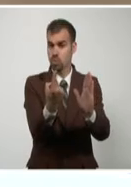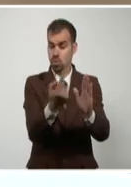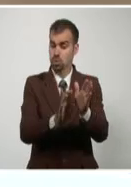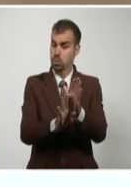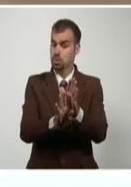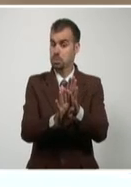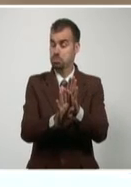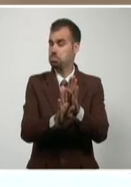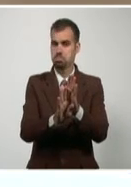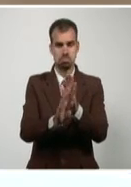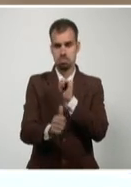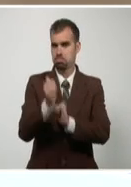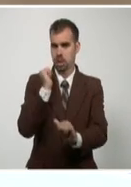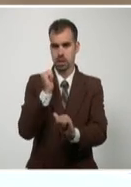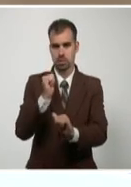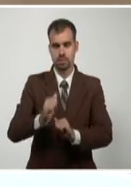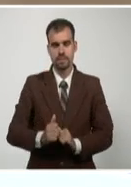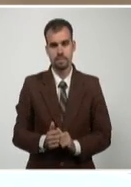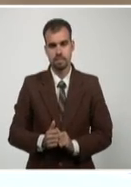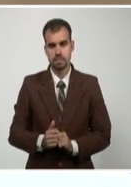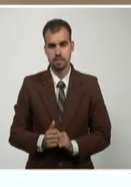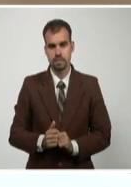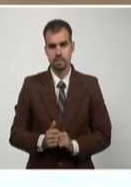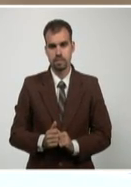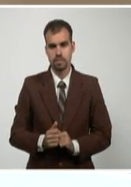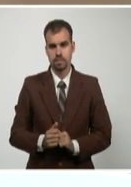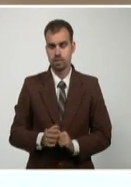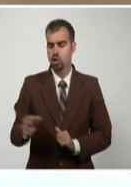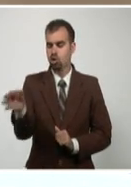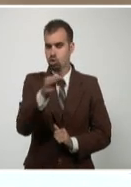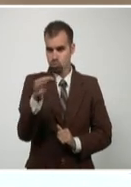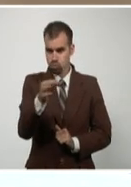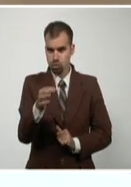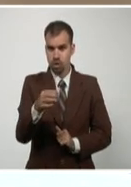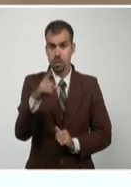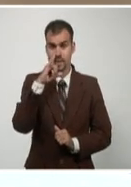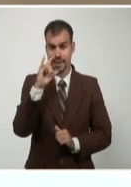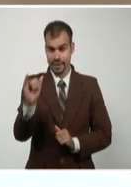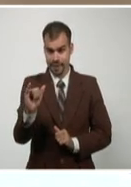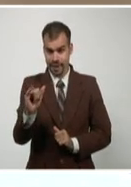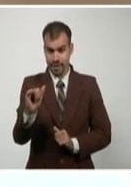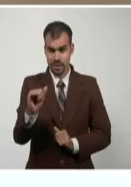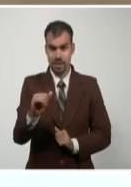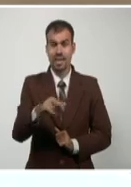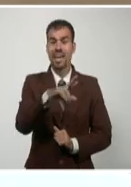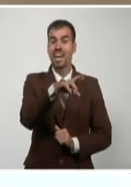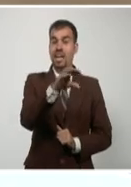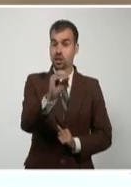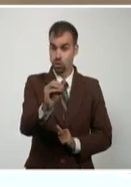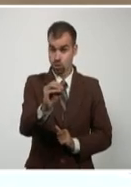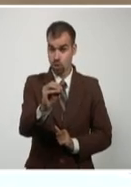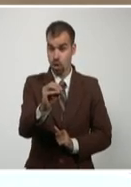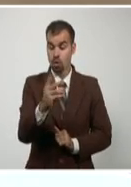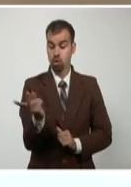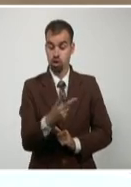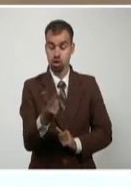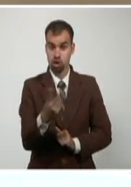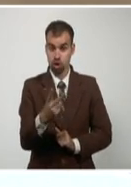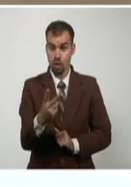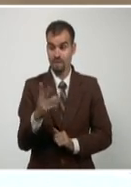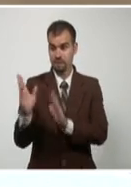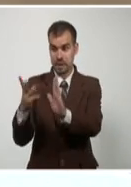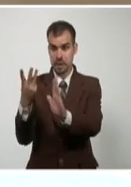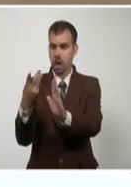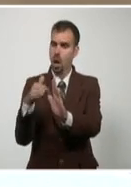recuperación. Pasar a la fase 1 los municipios Camajuaní y Ranchuelo, que se encontraban en fase 3 y mantener